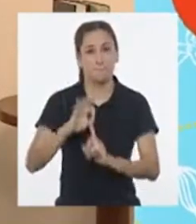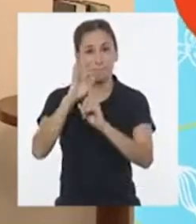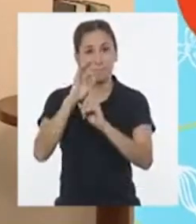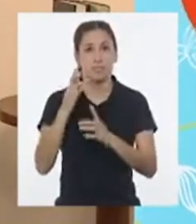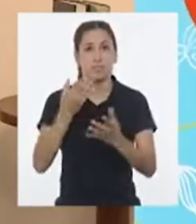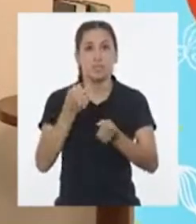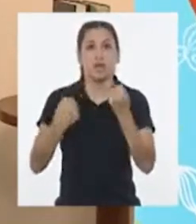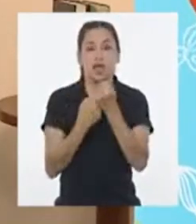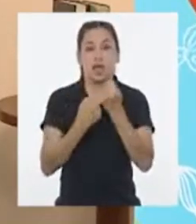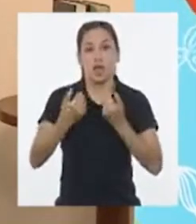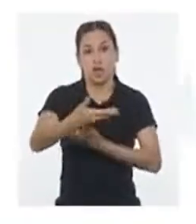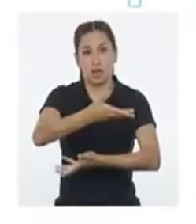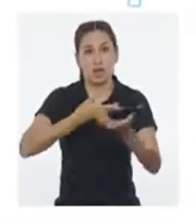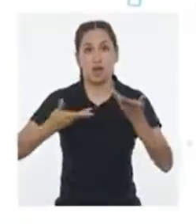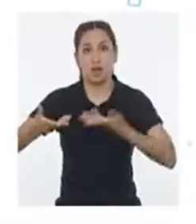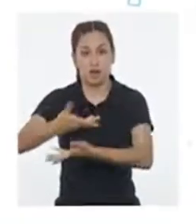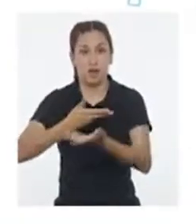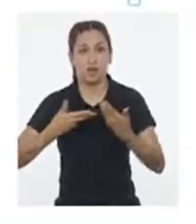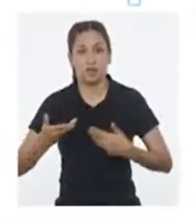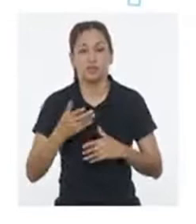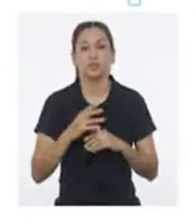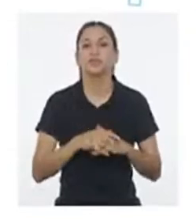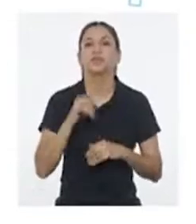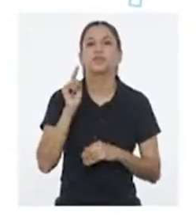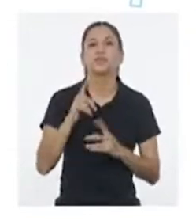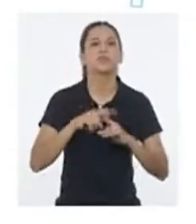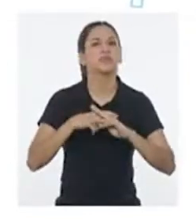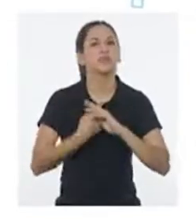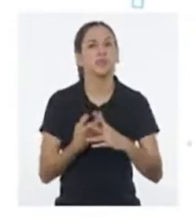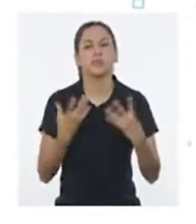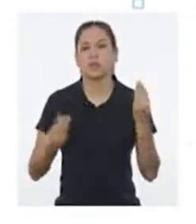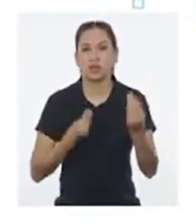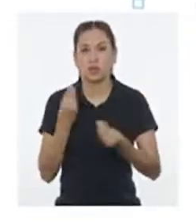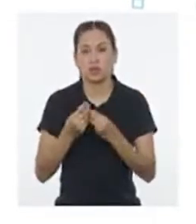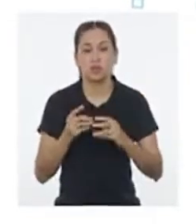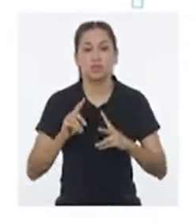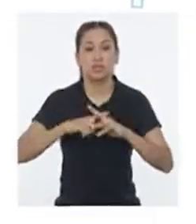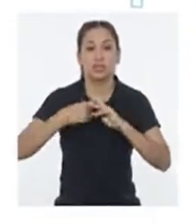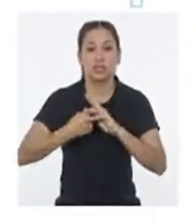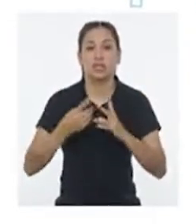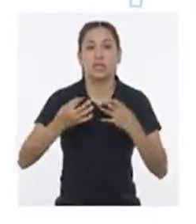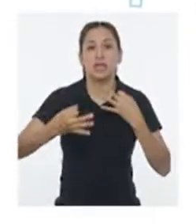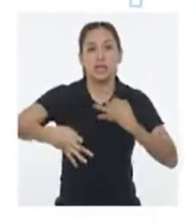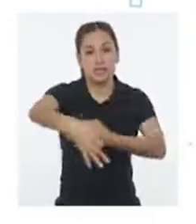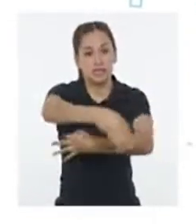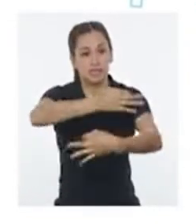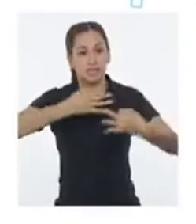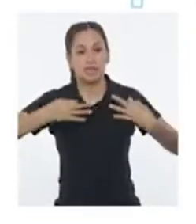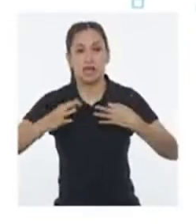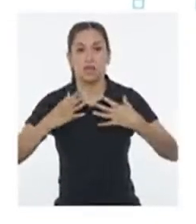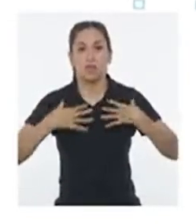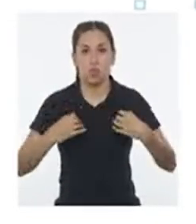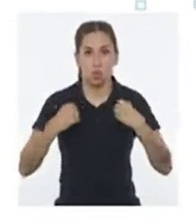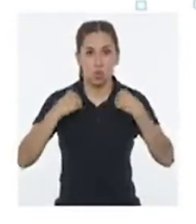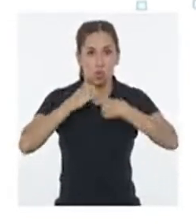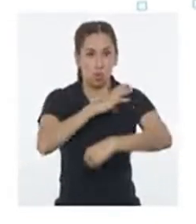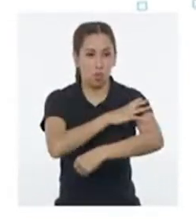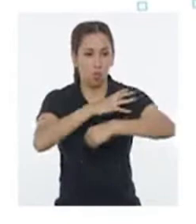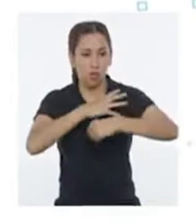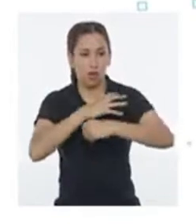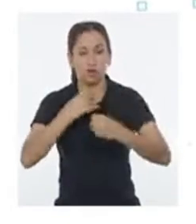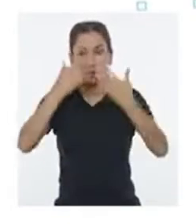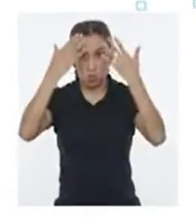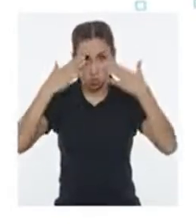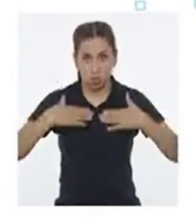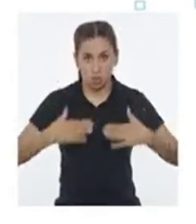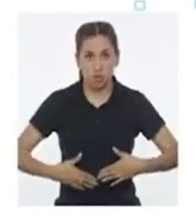principio de reciprocidad. La reciprocidad descansaba en el intercambio de energía humana,